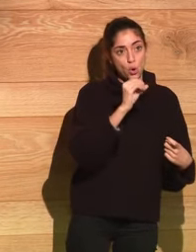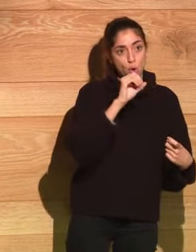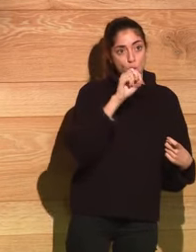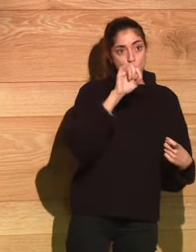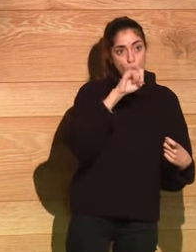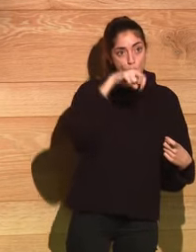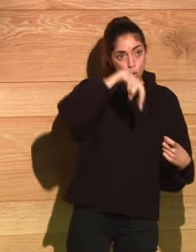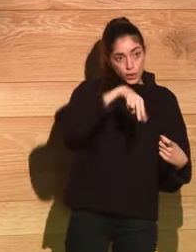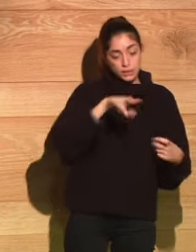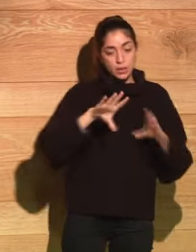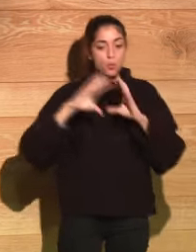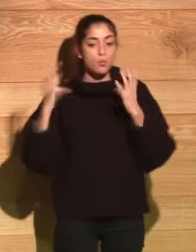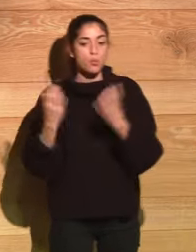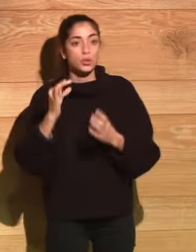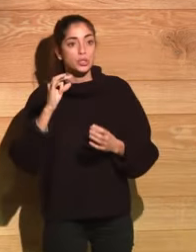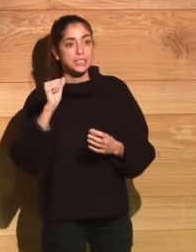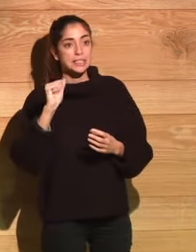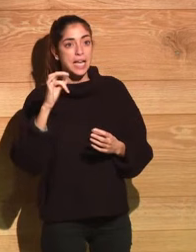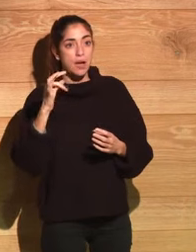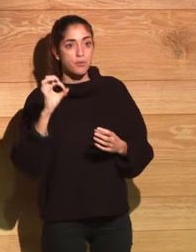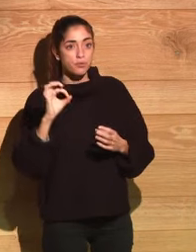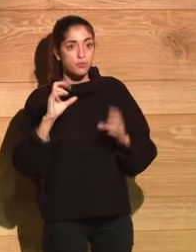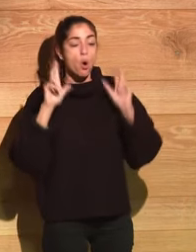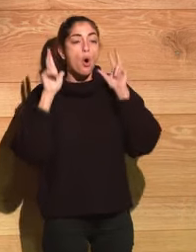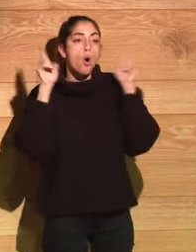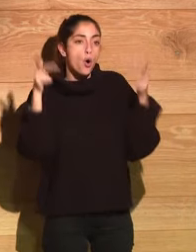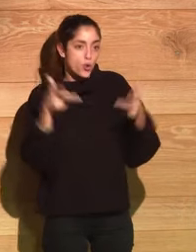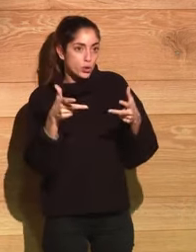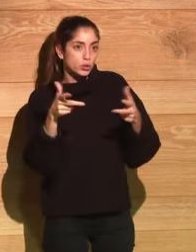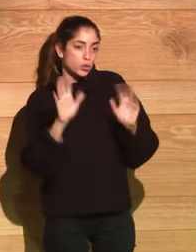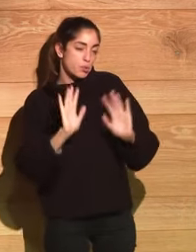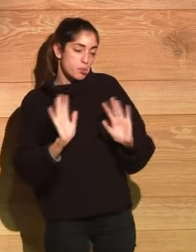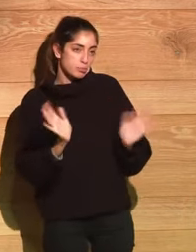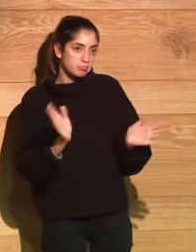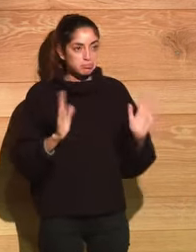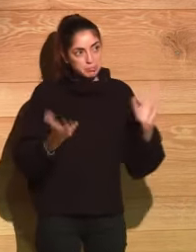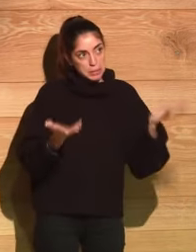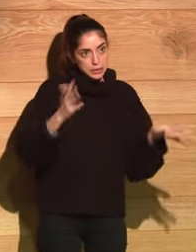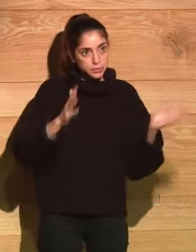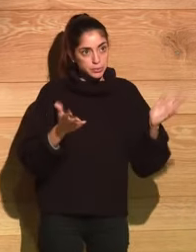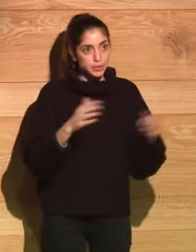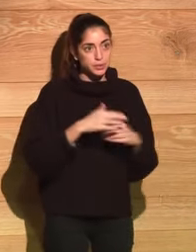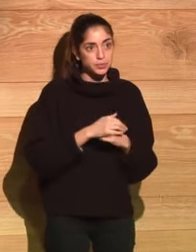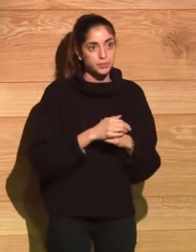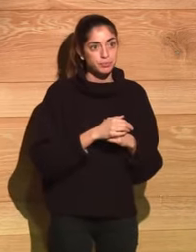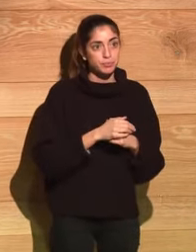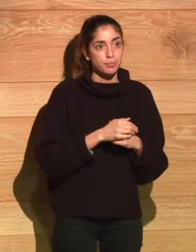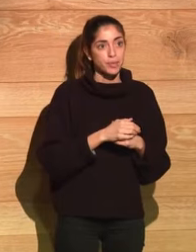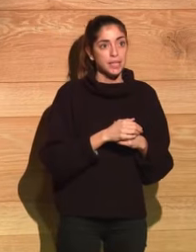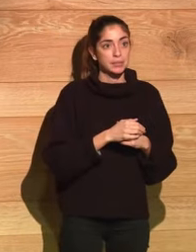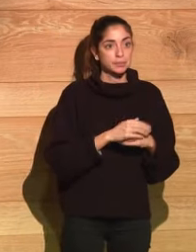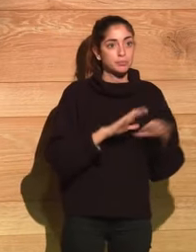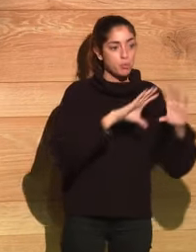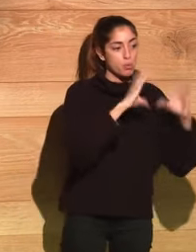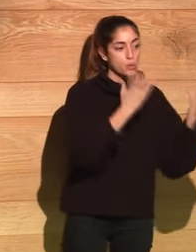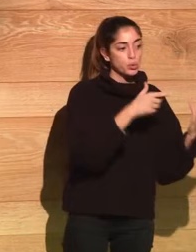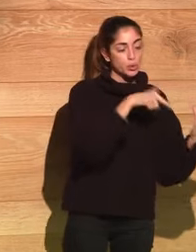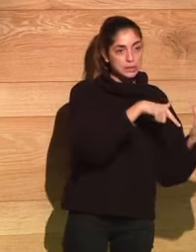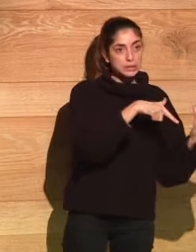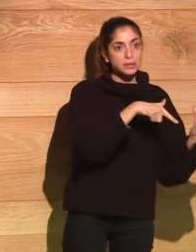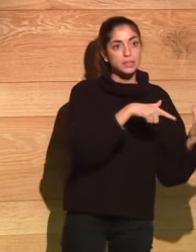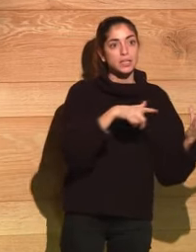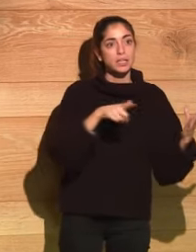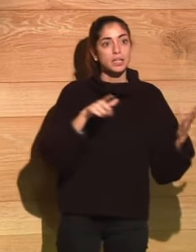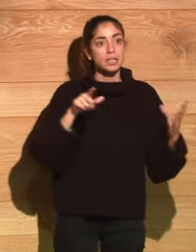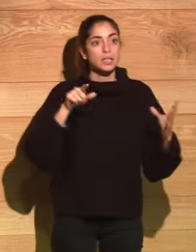Muy bien traído. No. No sé el equivalente absoluto. Bitcoins y NFTs y Safo